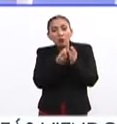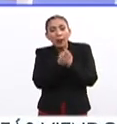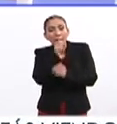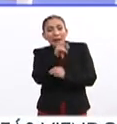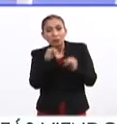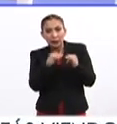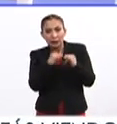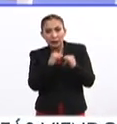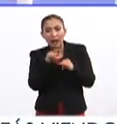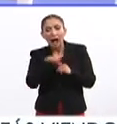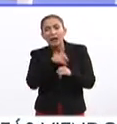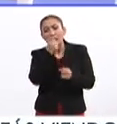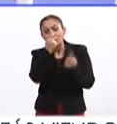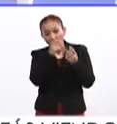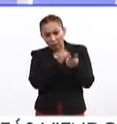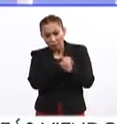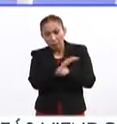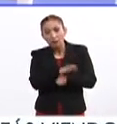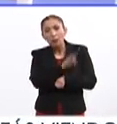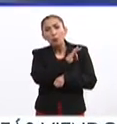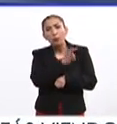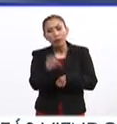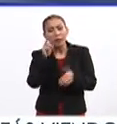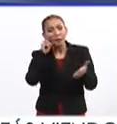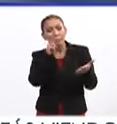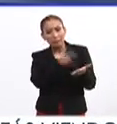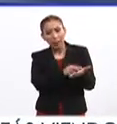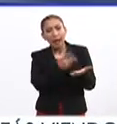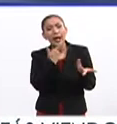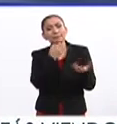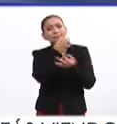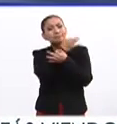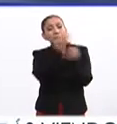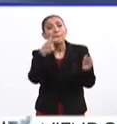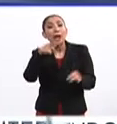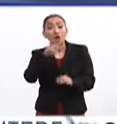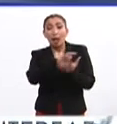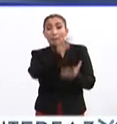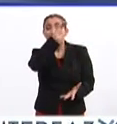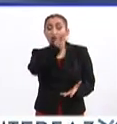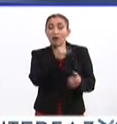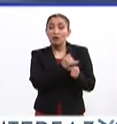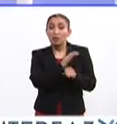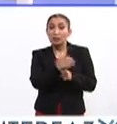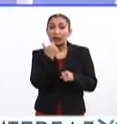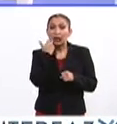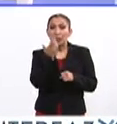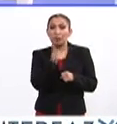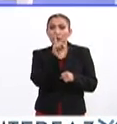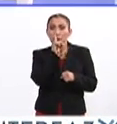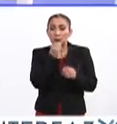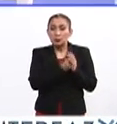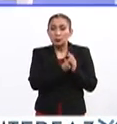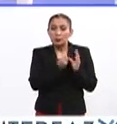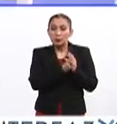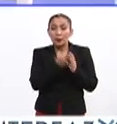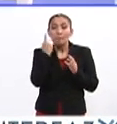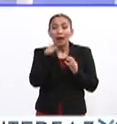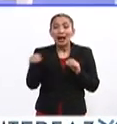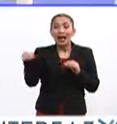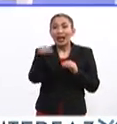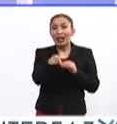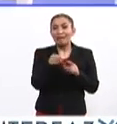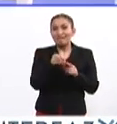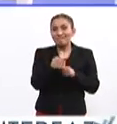propio instituto. Hay información que seguramente será pública, pero en su mayoría la información queremos reservarla precisamente por